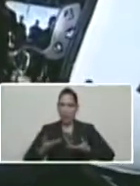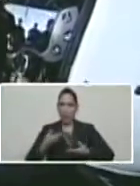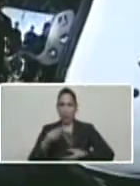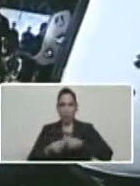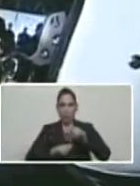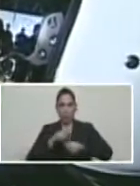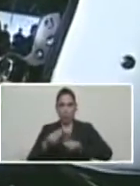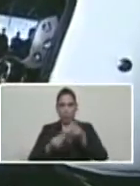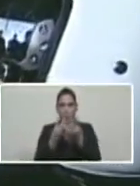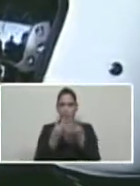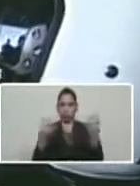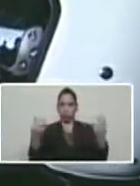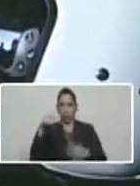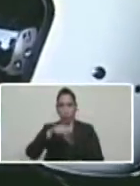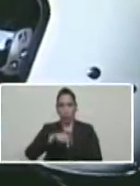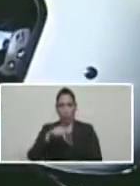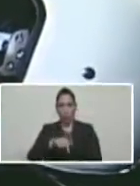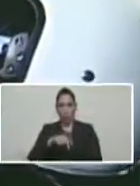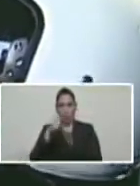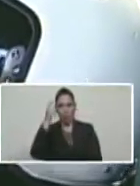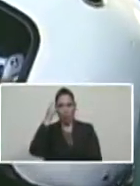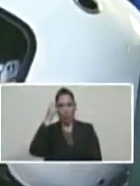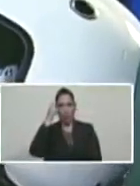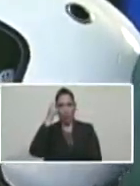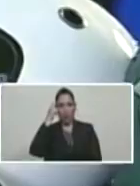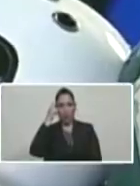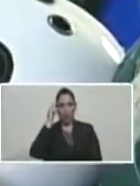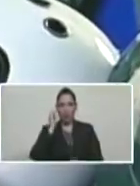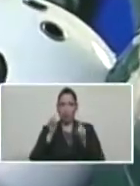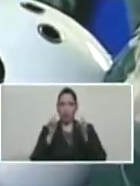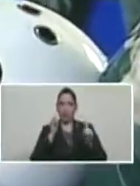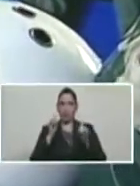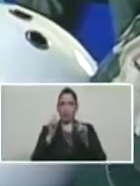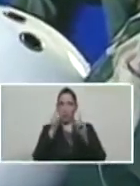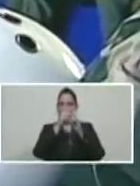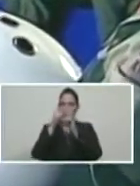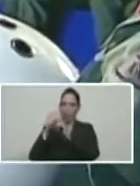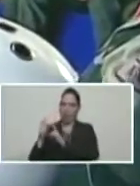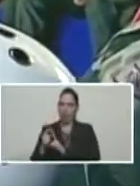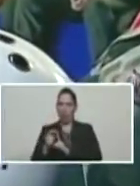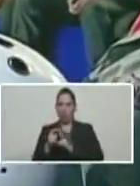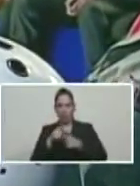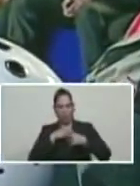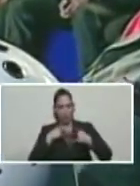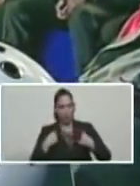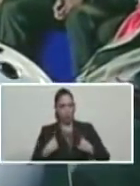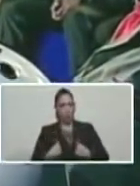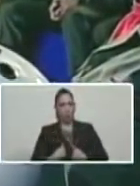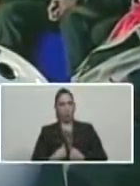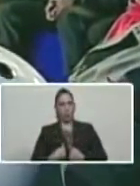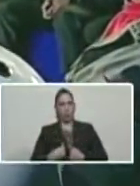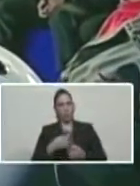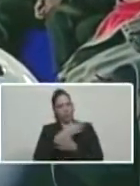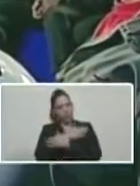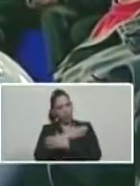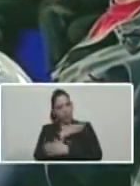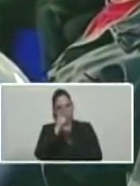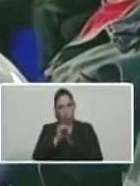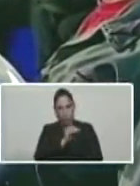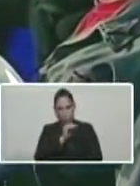hoy, en este día aniversario, han sido las palabras salidas de su corazón, alférez mayor. Lo felicito, que Dios los